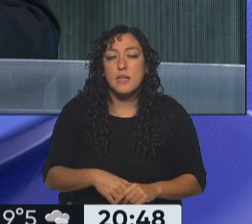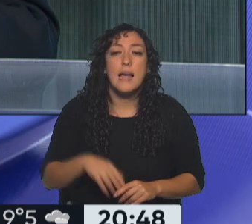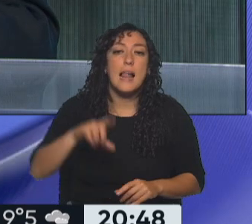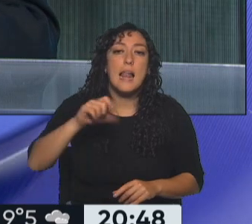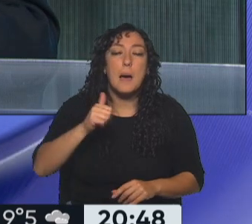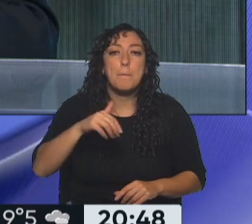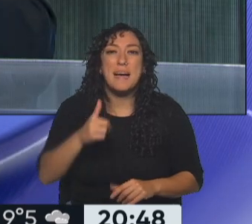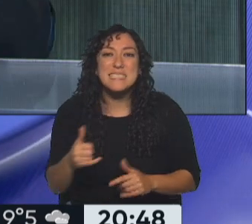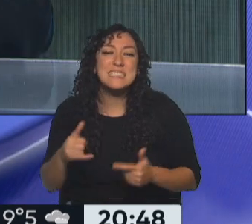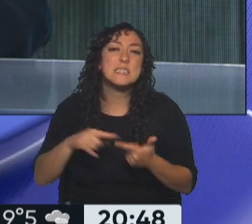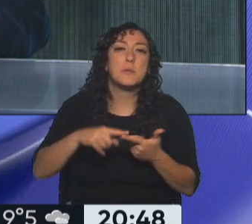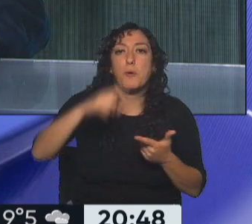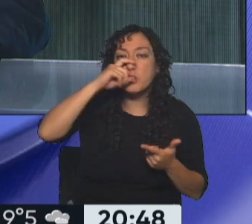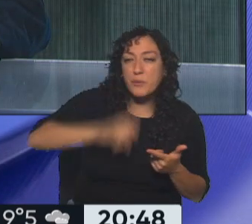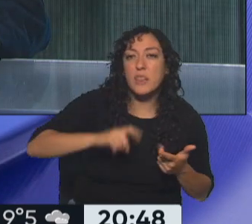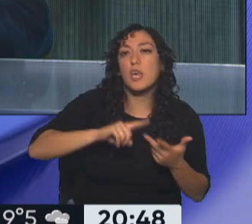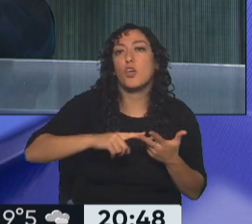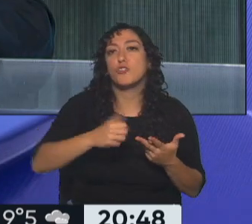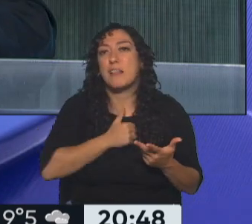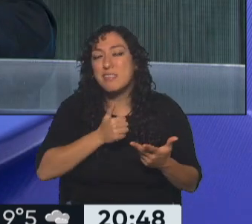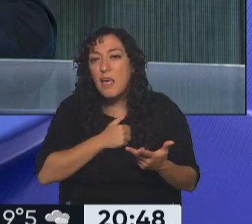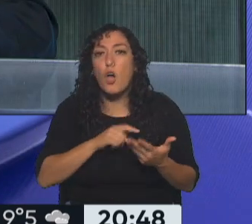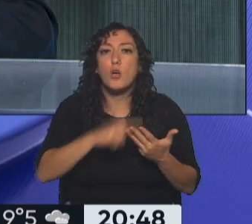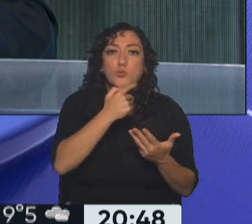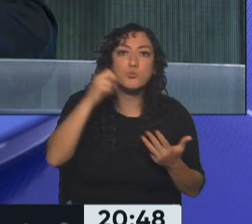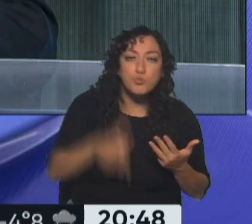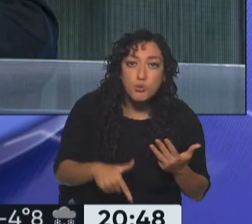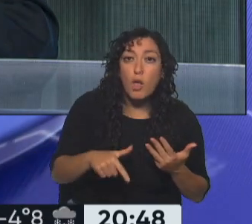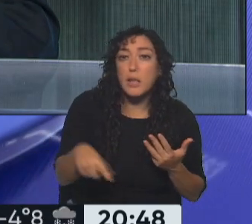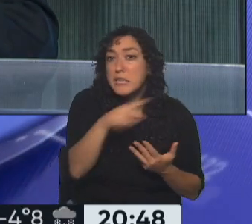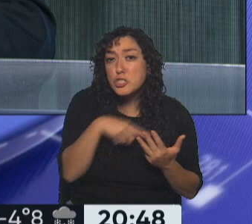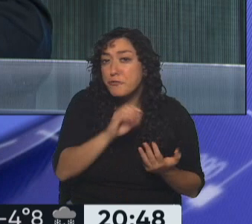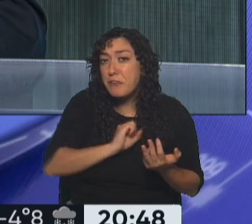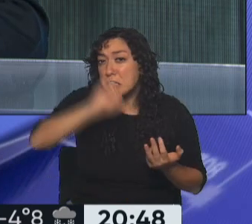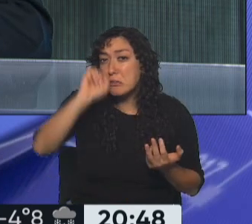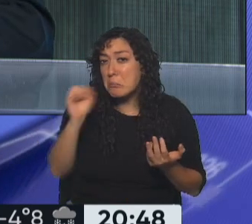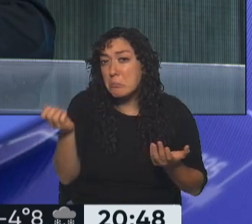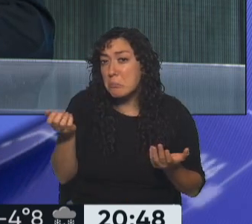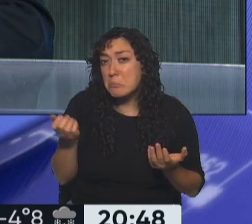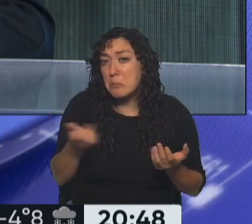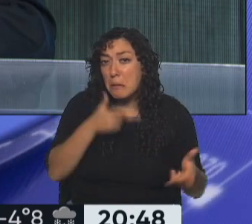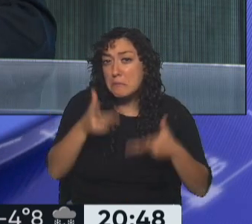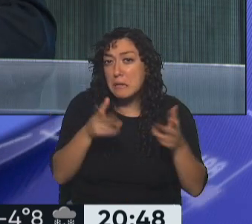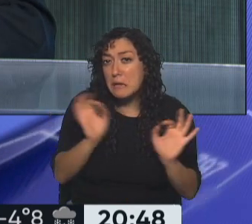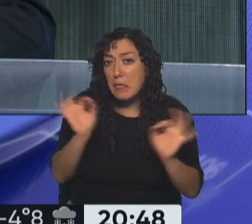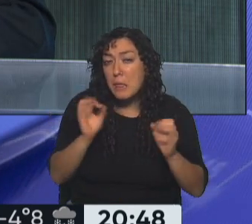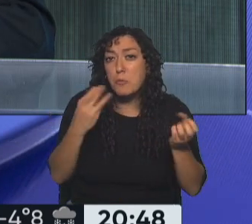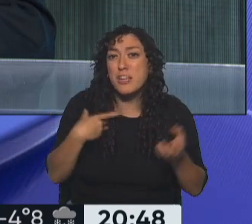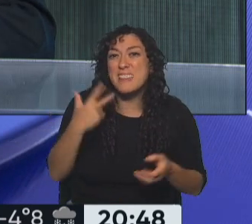de Montevideo, de Santiago, de Asunción, porque la gente tiene una inflación anual